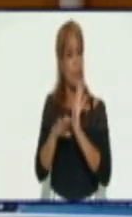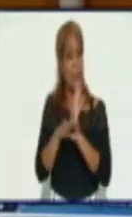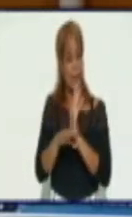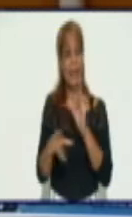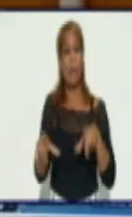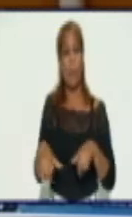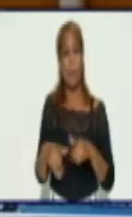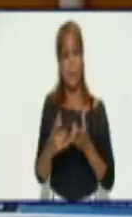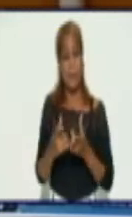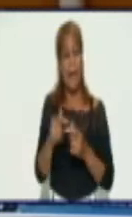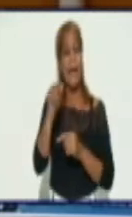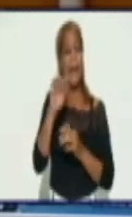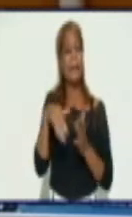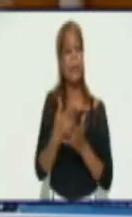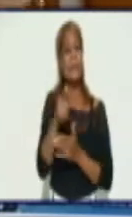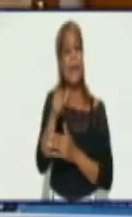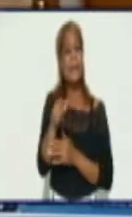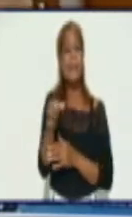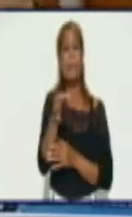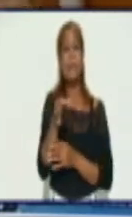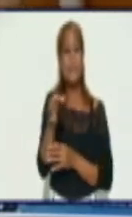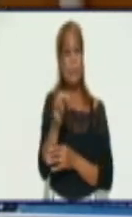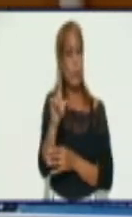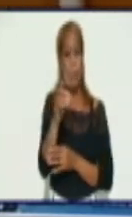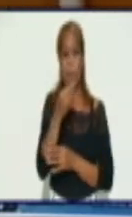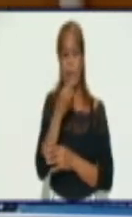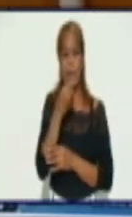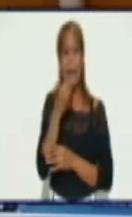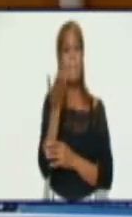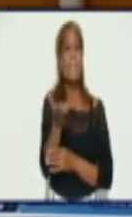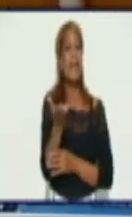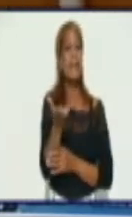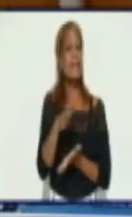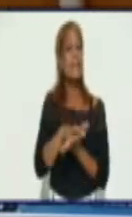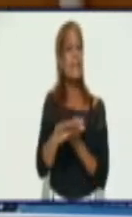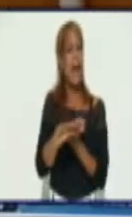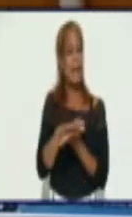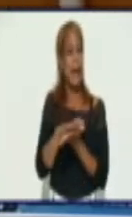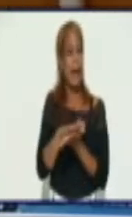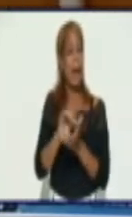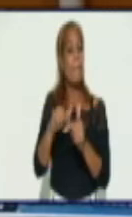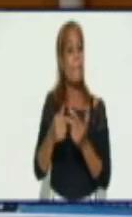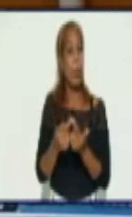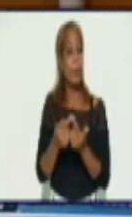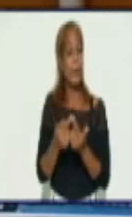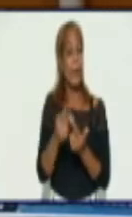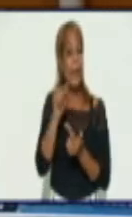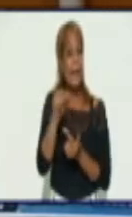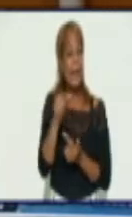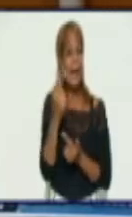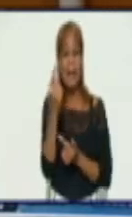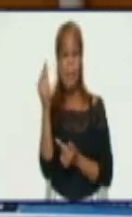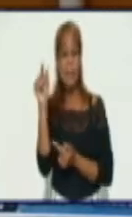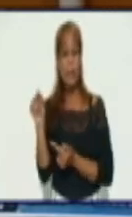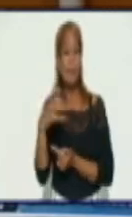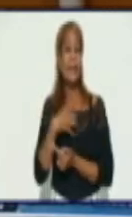demanda porque una situación que cada poblador de ellos constituye un riesgo en su movilidad por la provincia